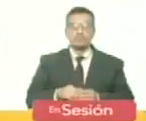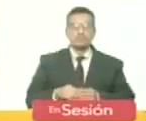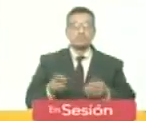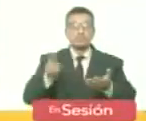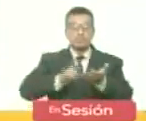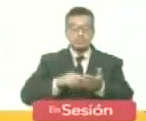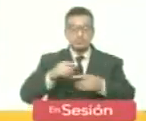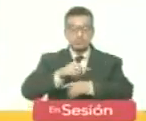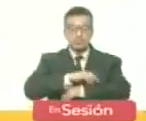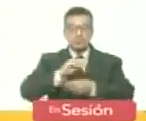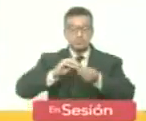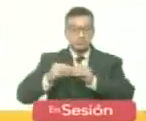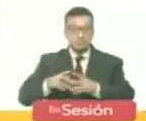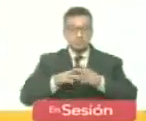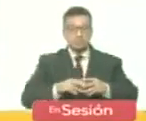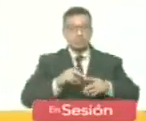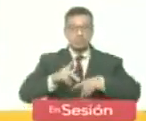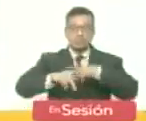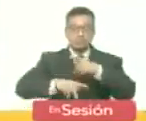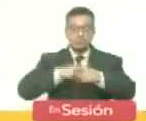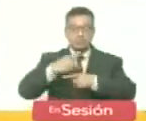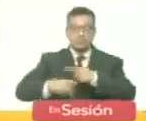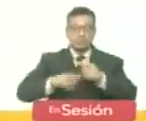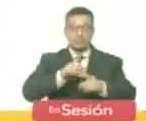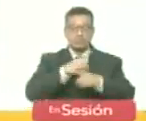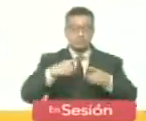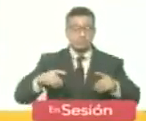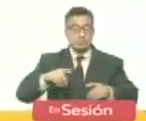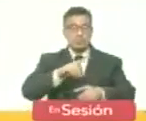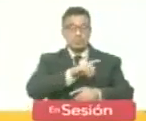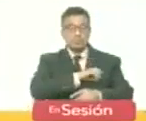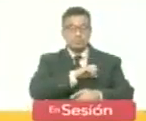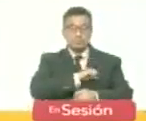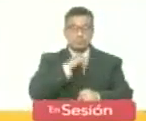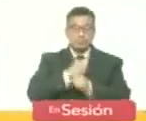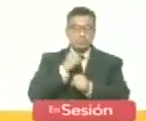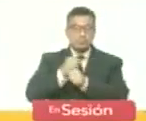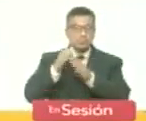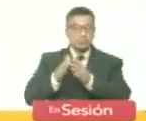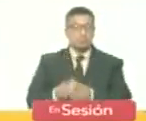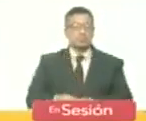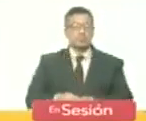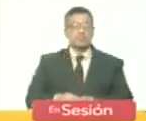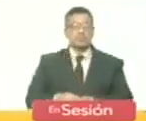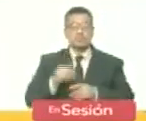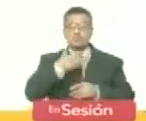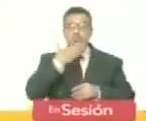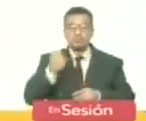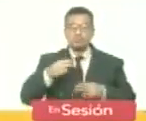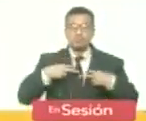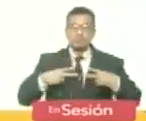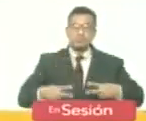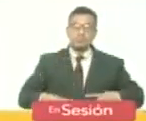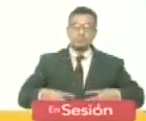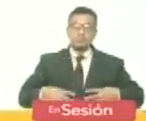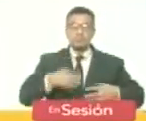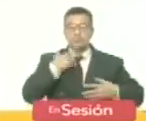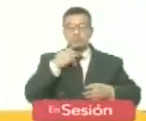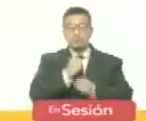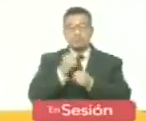restablecer de la mejor manera la progresividad de los derechos laborales y una mejor calidad de vida para